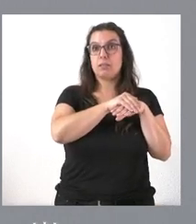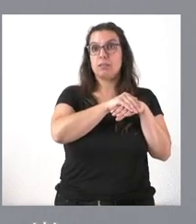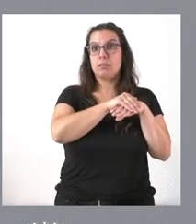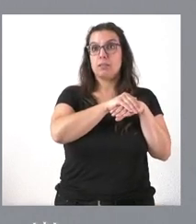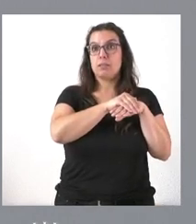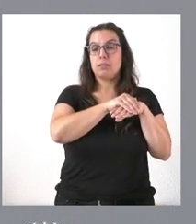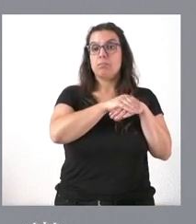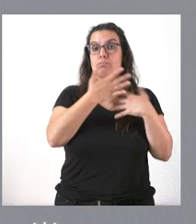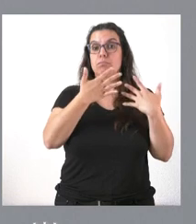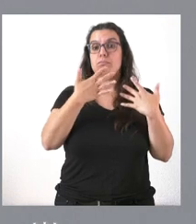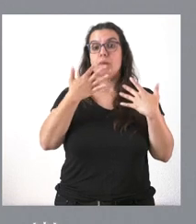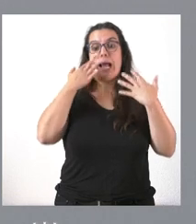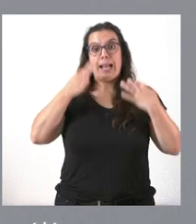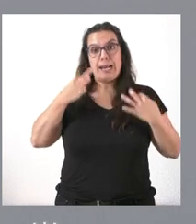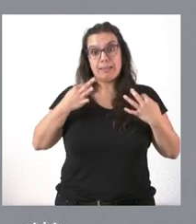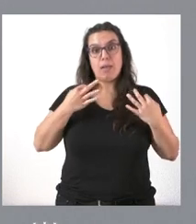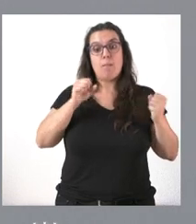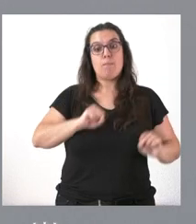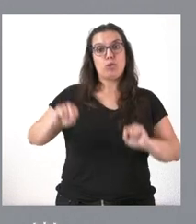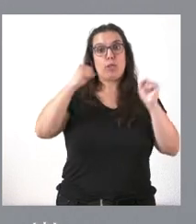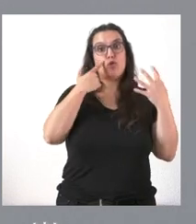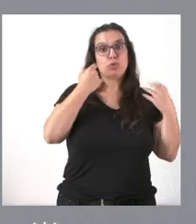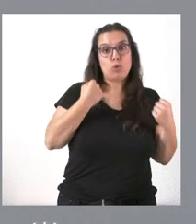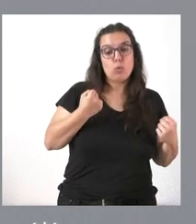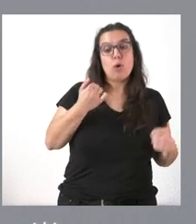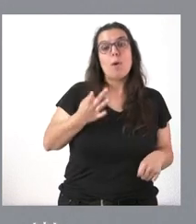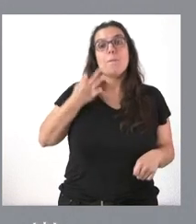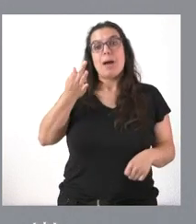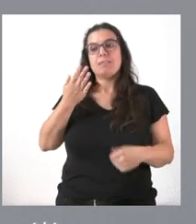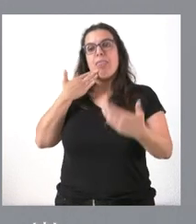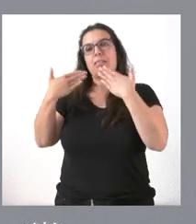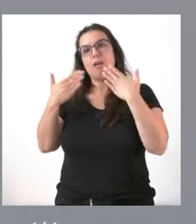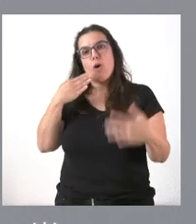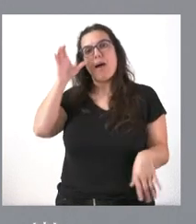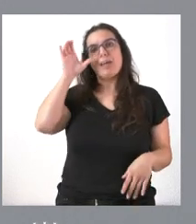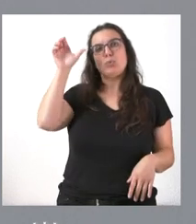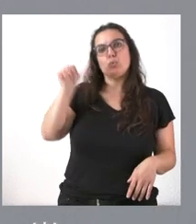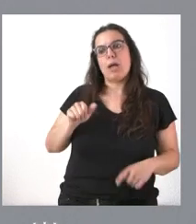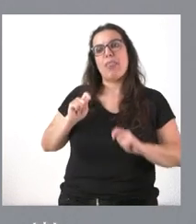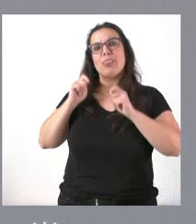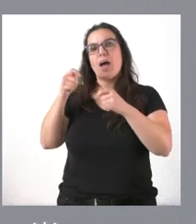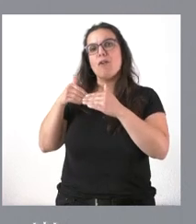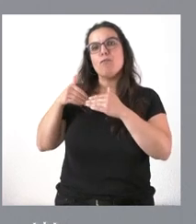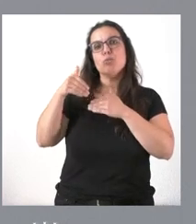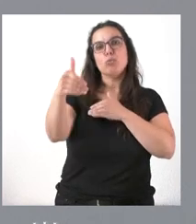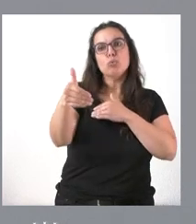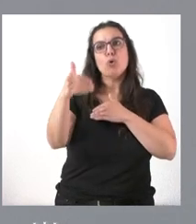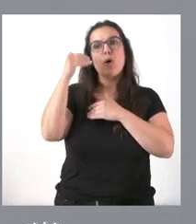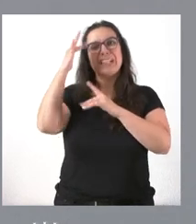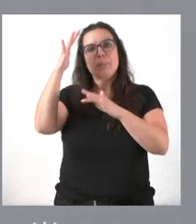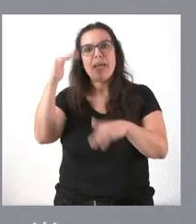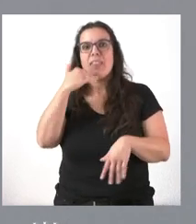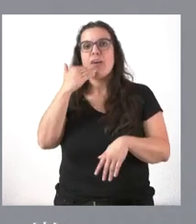garantizar la protección de la salud con dialogar escuchar y dar un futuro o un horizonte de Esperanza